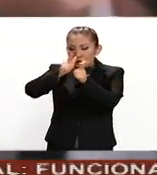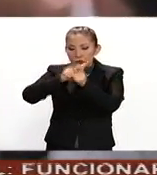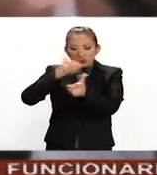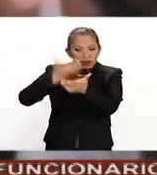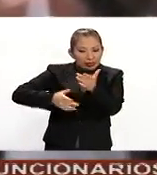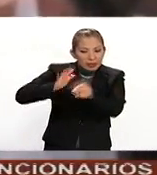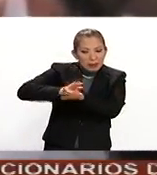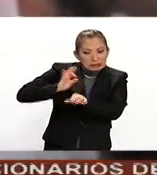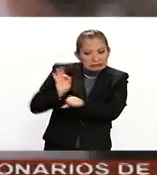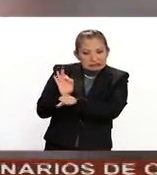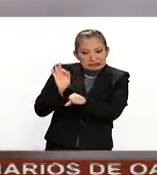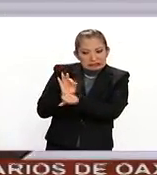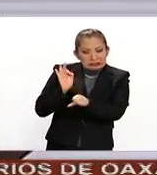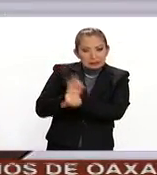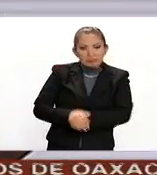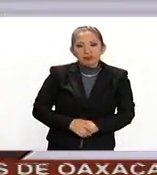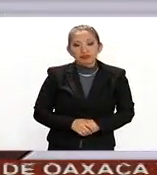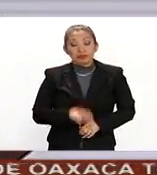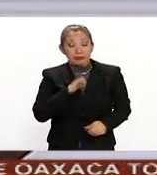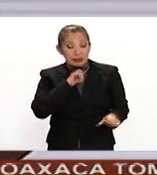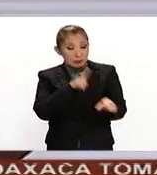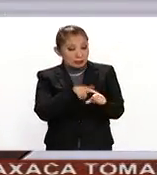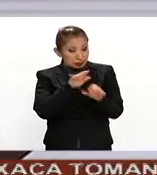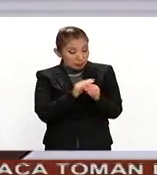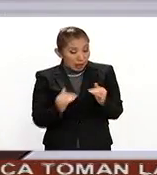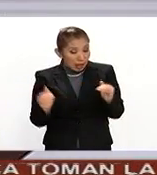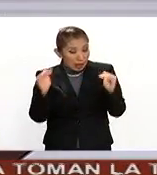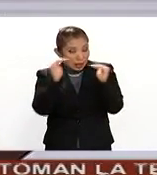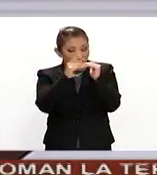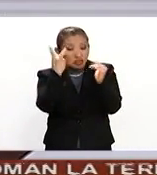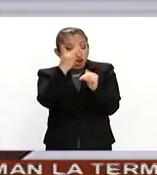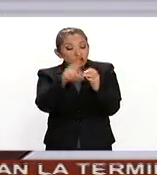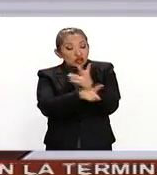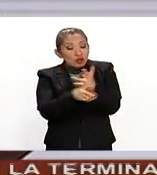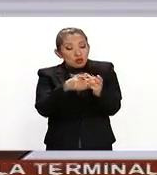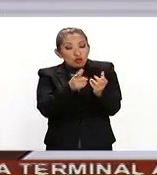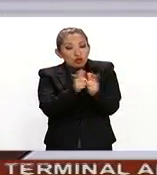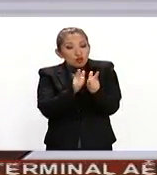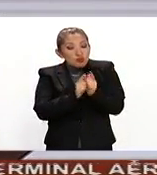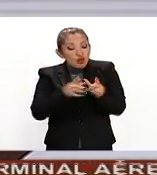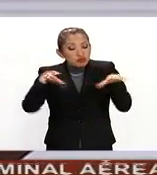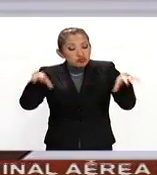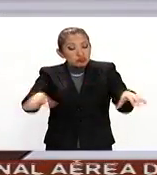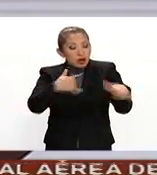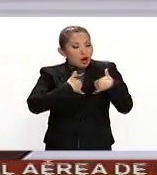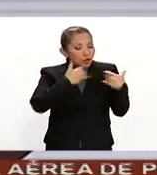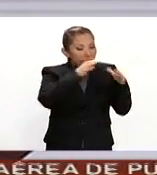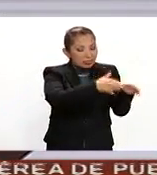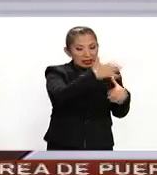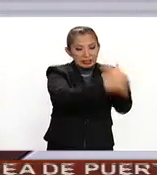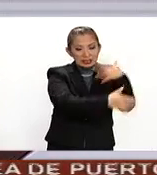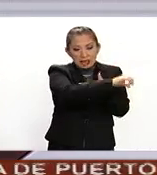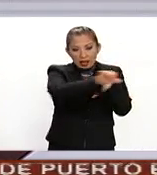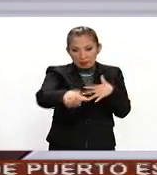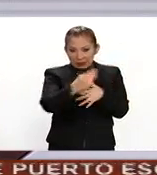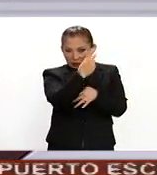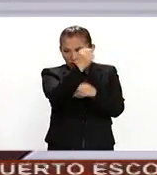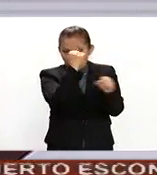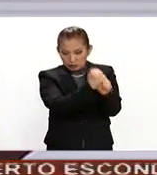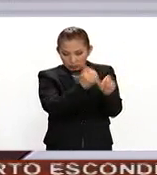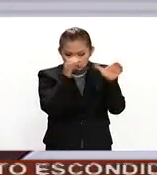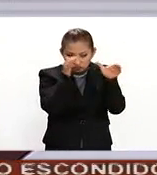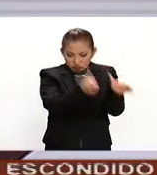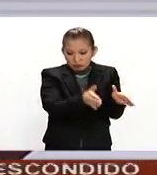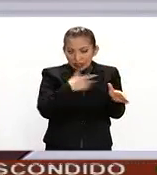vulnerables de la población. Con especial énfasis en 2 grupos de la población. jóvenes de 15 a 25